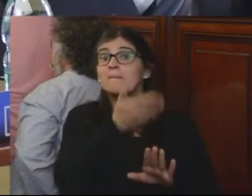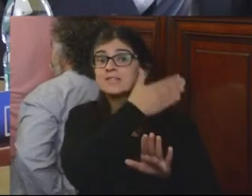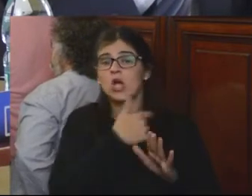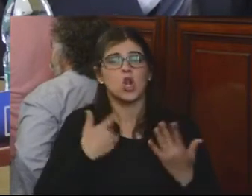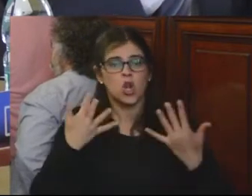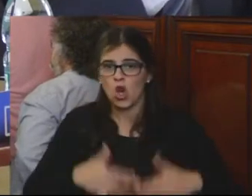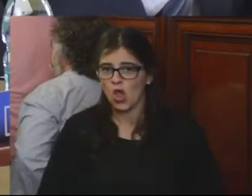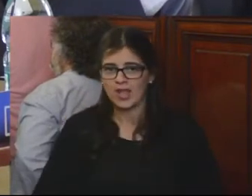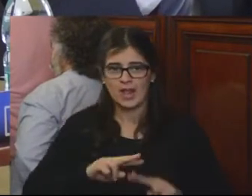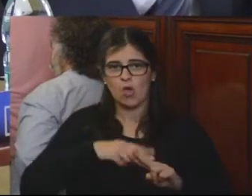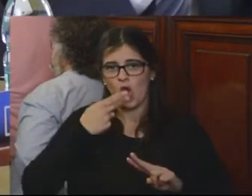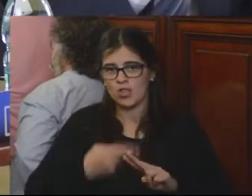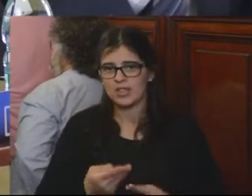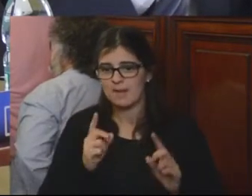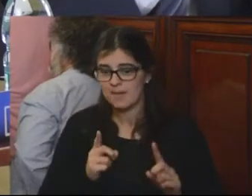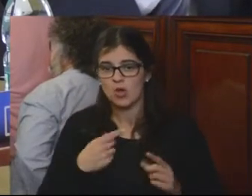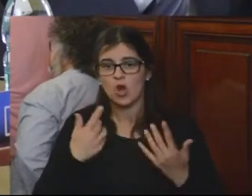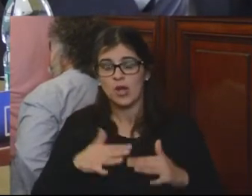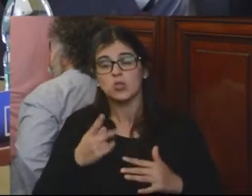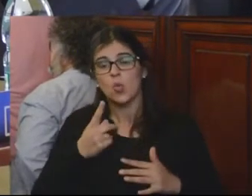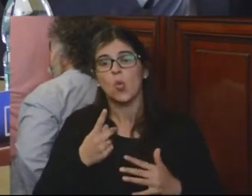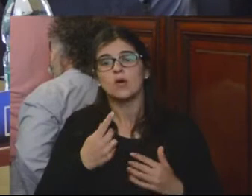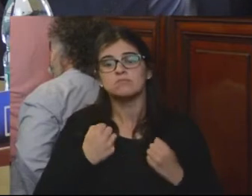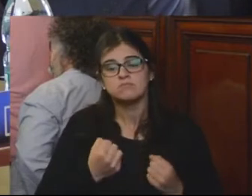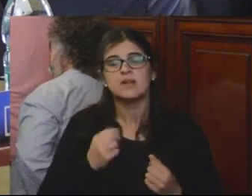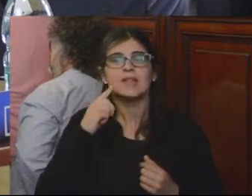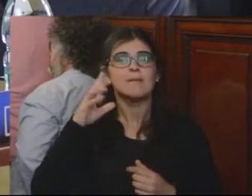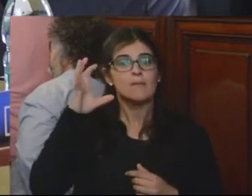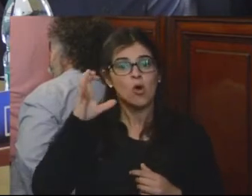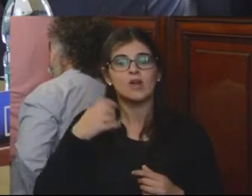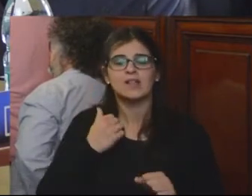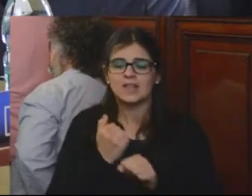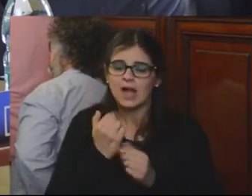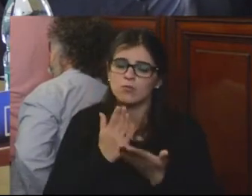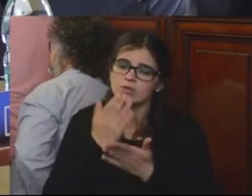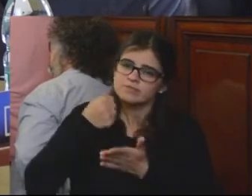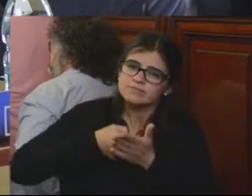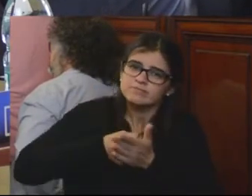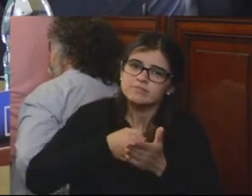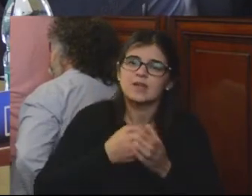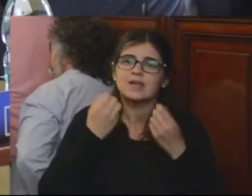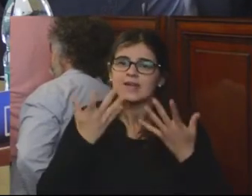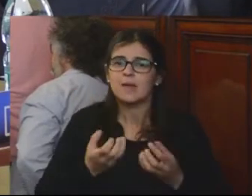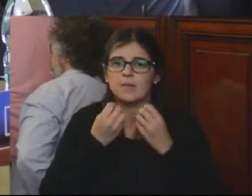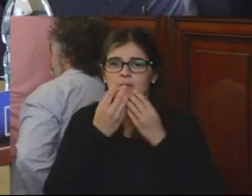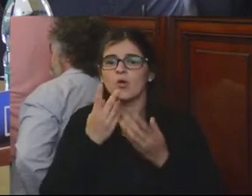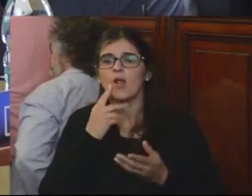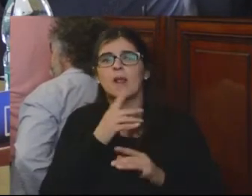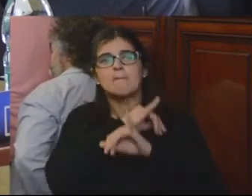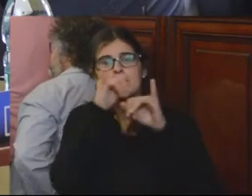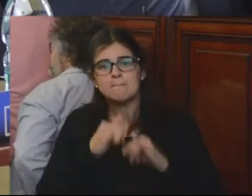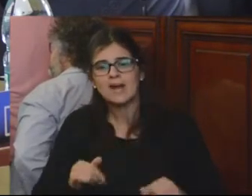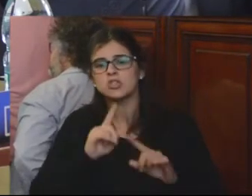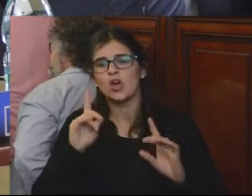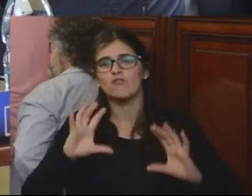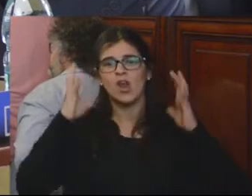repetir por lo cual con un profundo ejercicio de la memoria trabajamos permanentemente en función de una cultura de la paz y la no-violencia